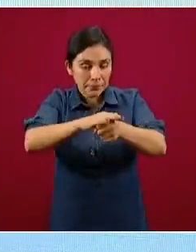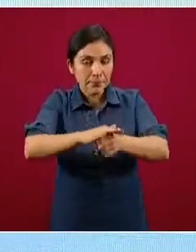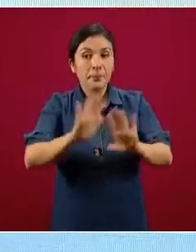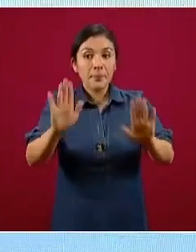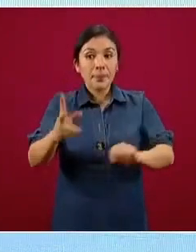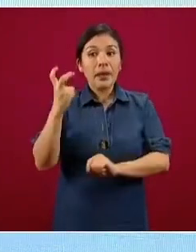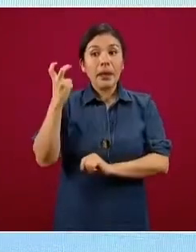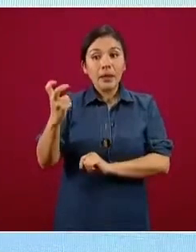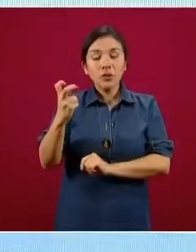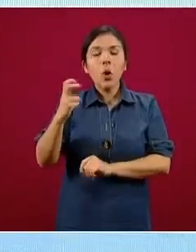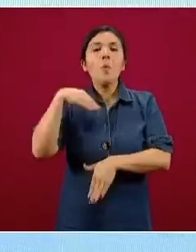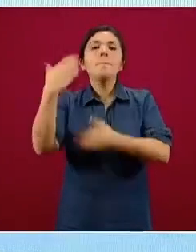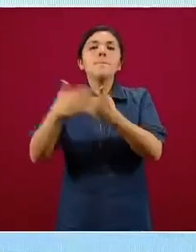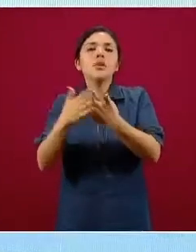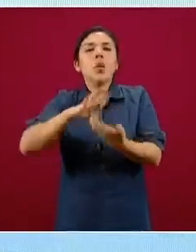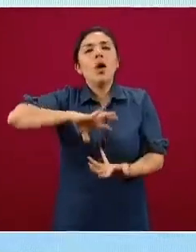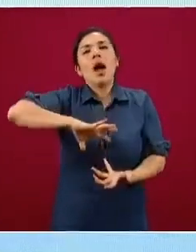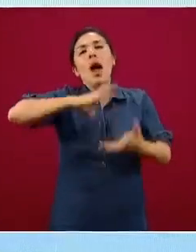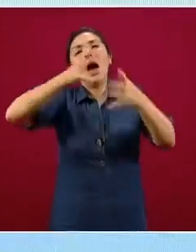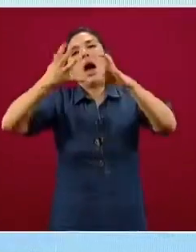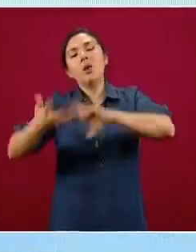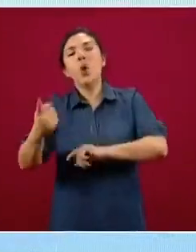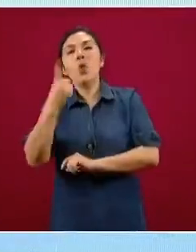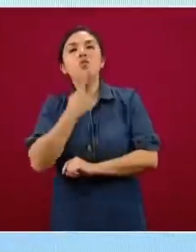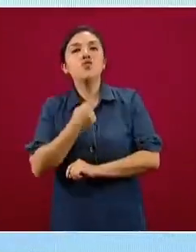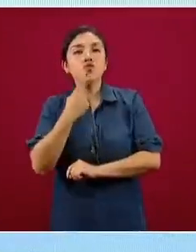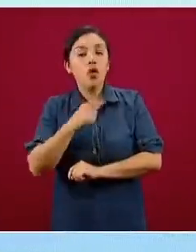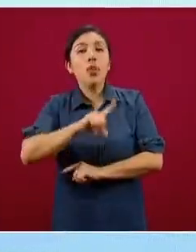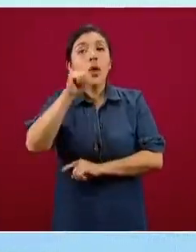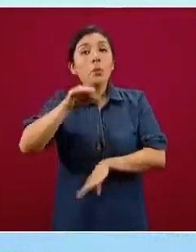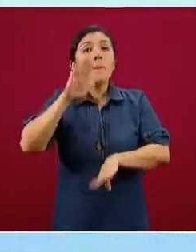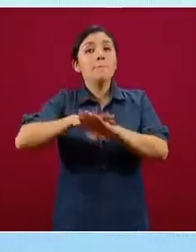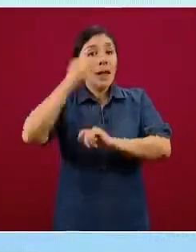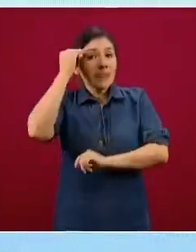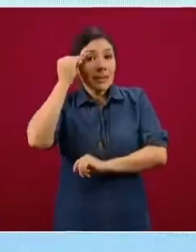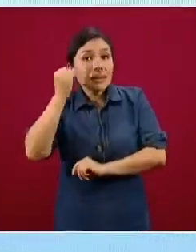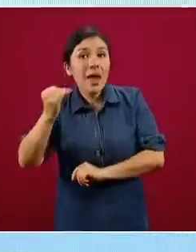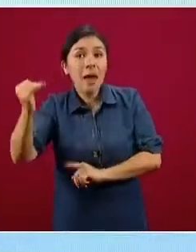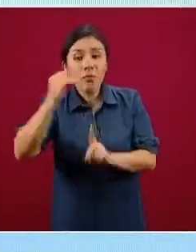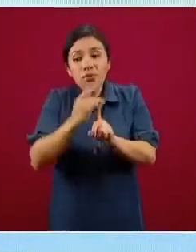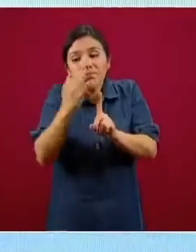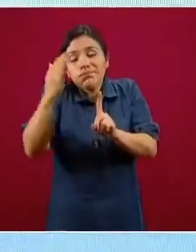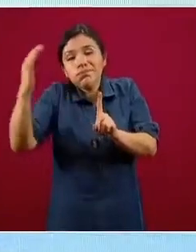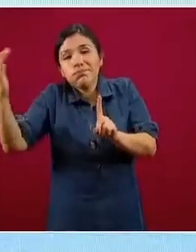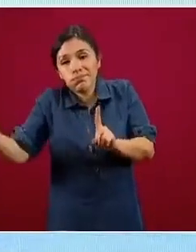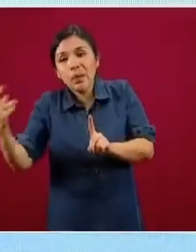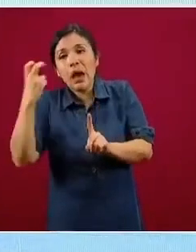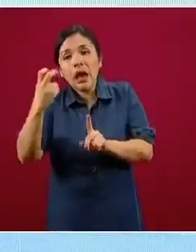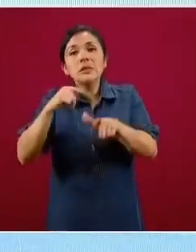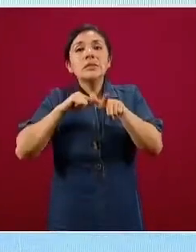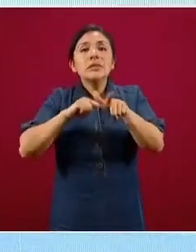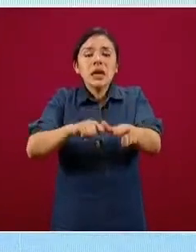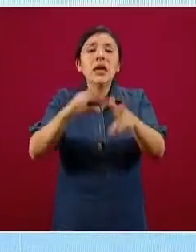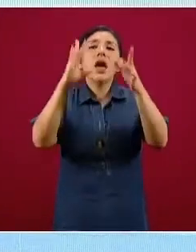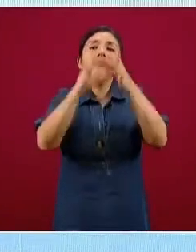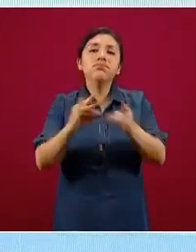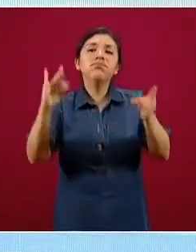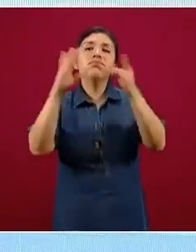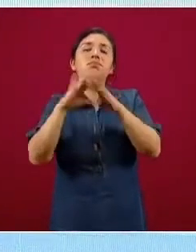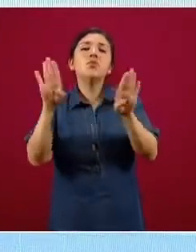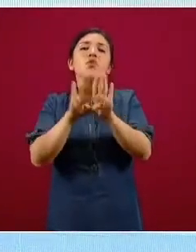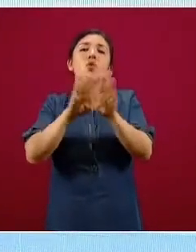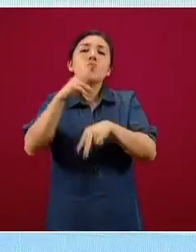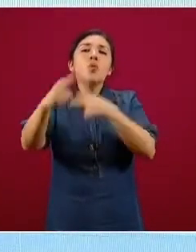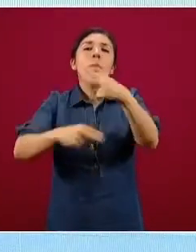Pero esto irá cambiando a rojo y conforme pase el tiempo, esta curva seguirá describiendo la trayectoria